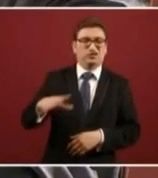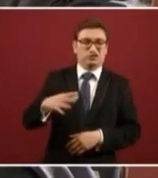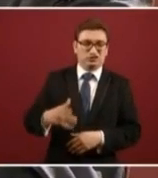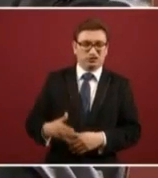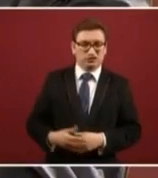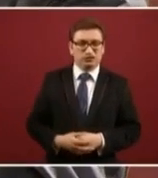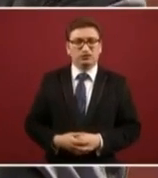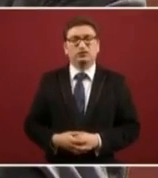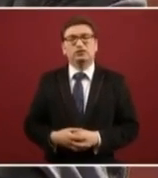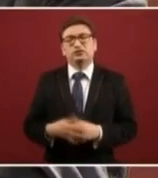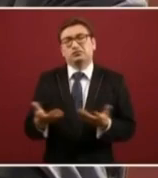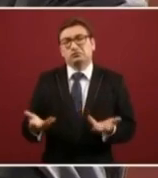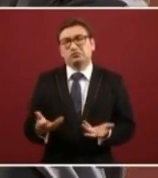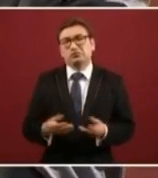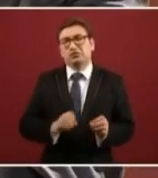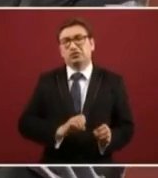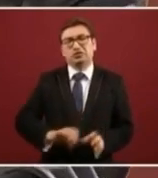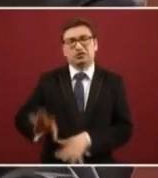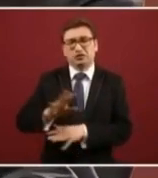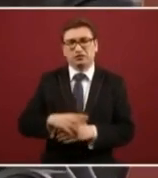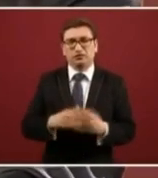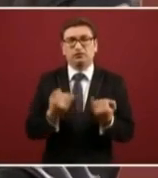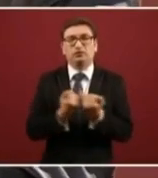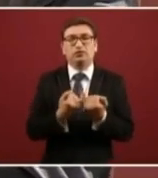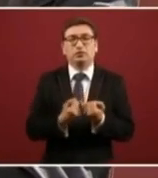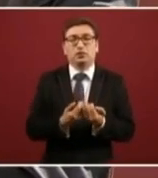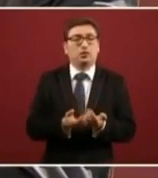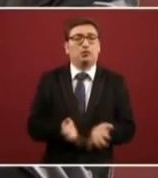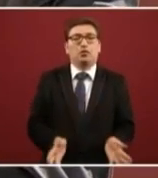el fomento a la migración